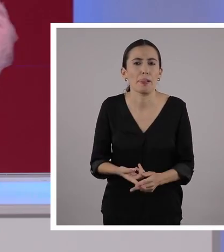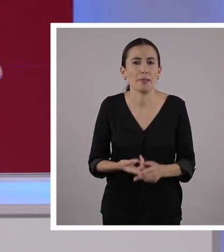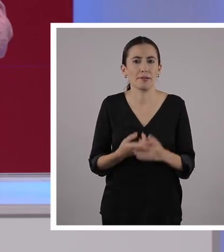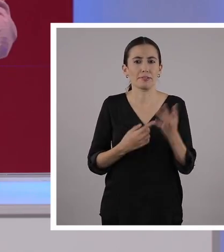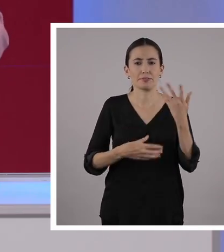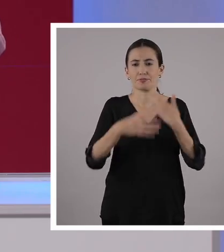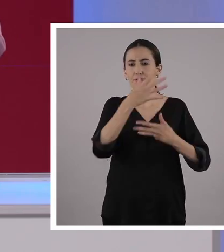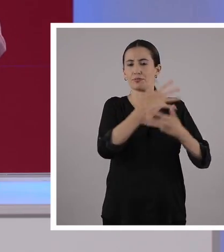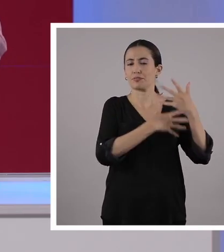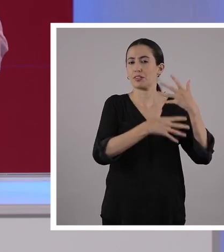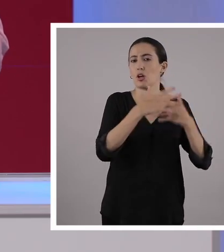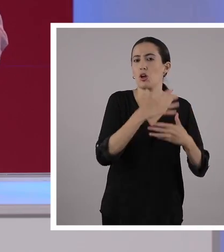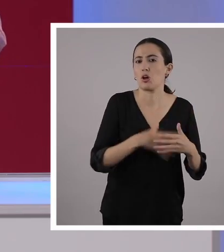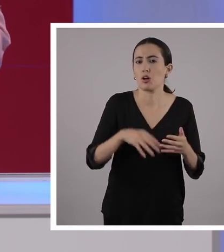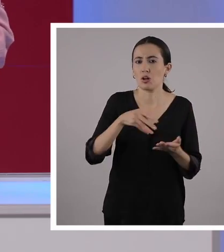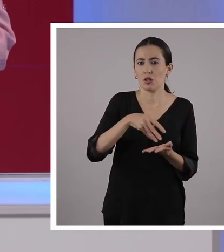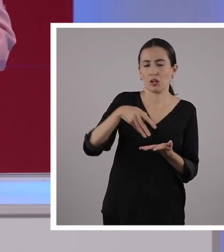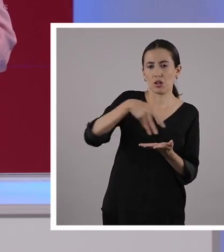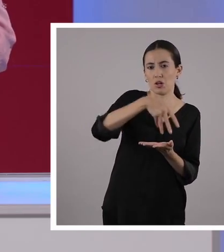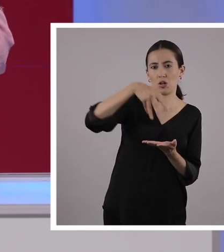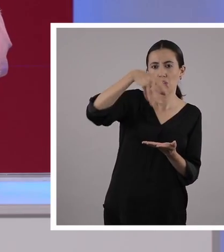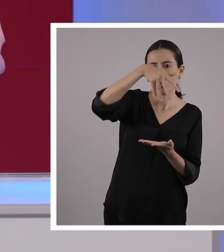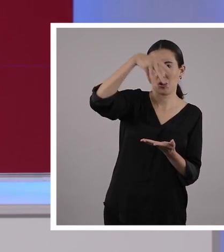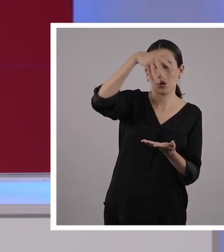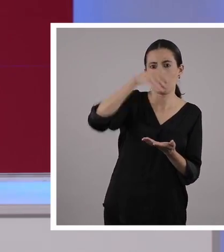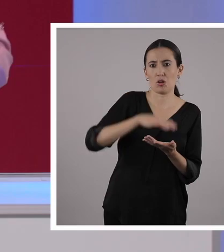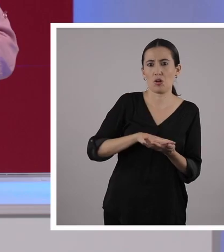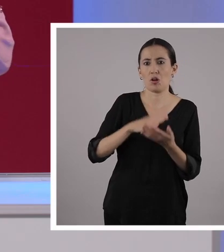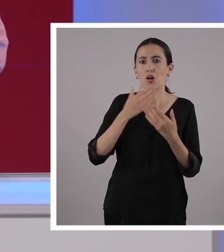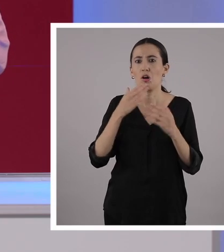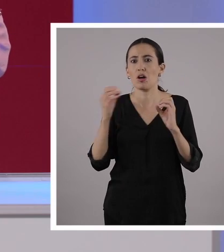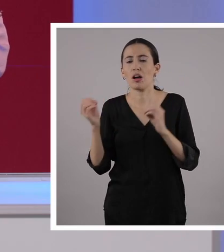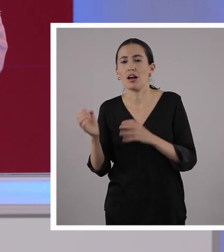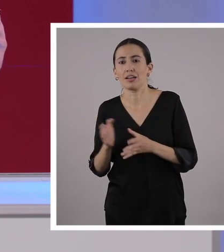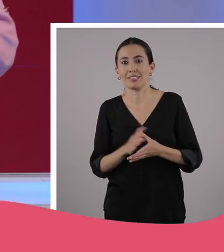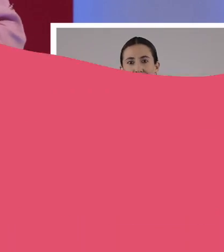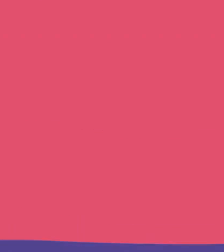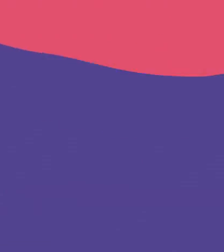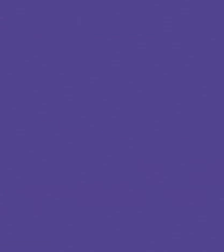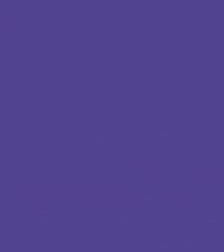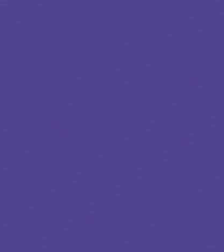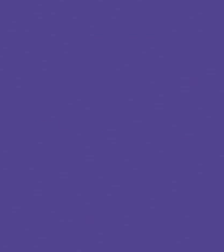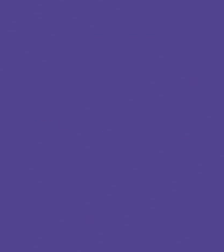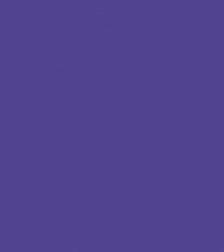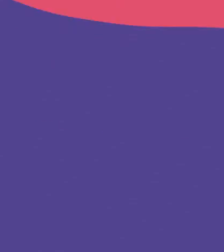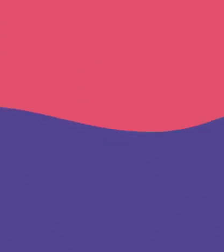con... Había una vez unos fantasmas Ya. que estaban en una prisión.